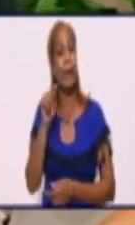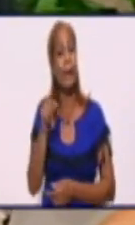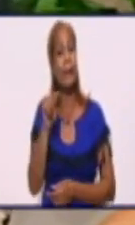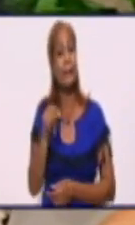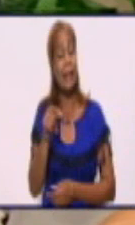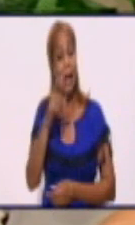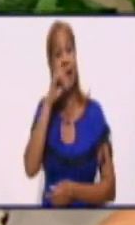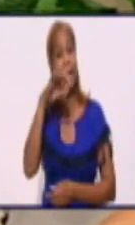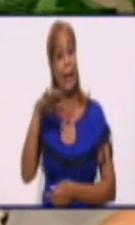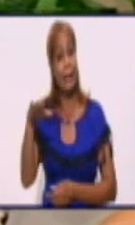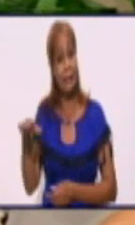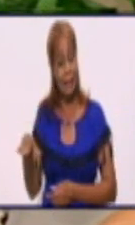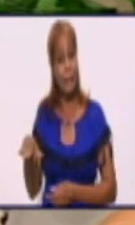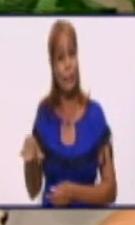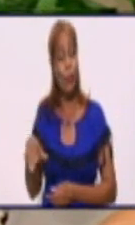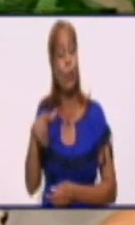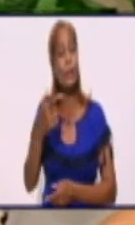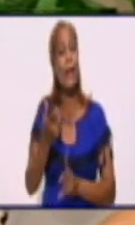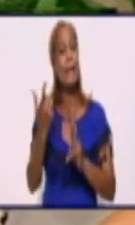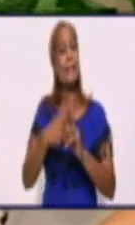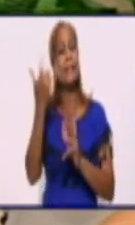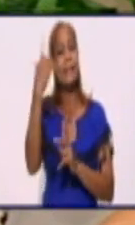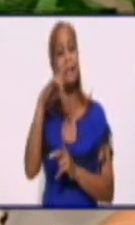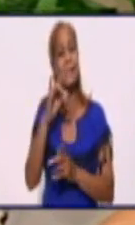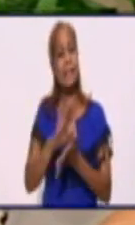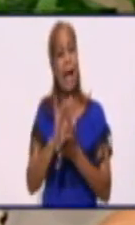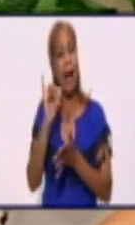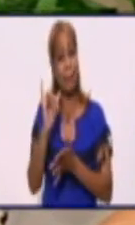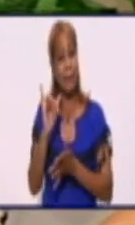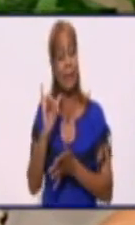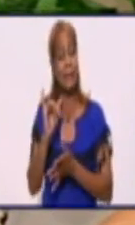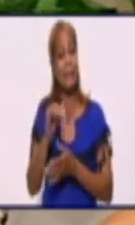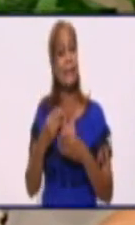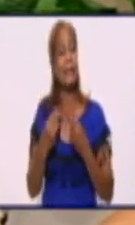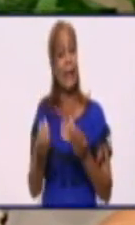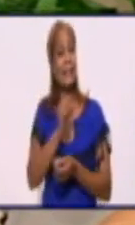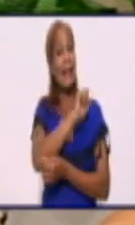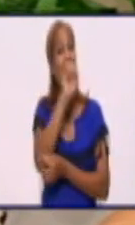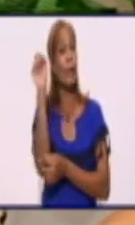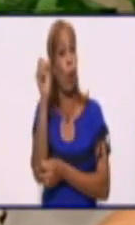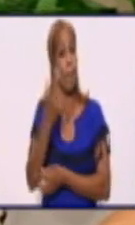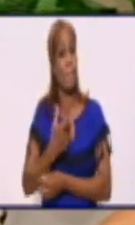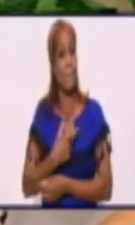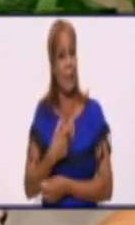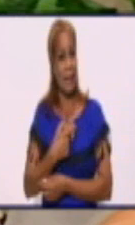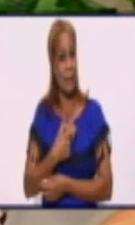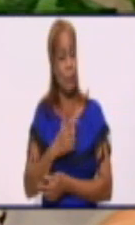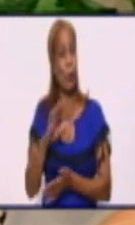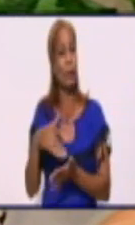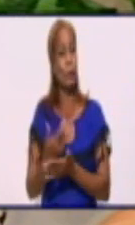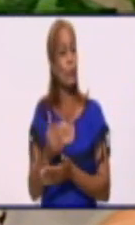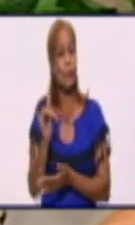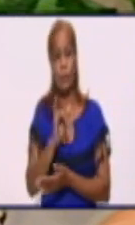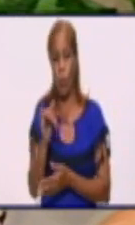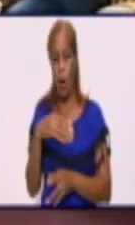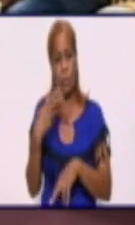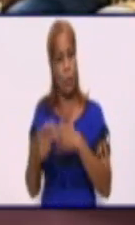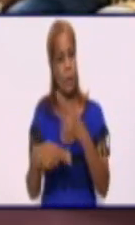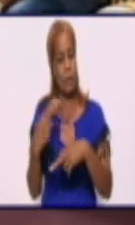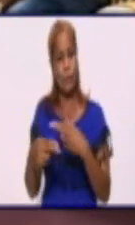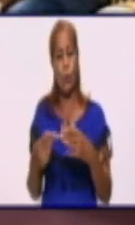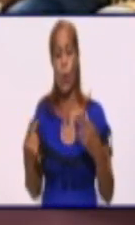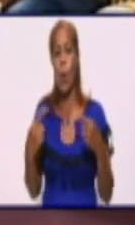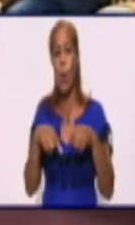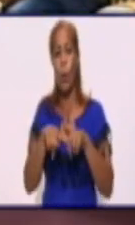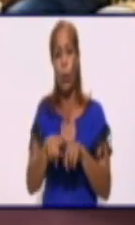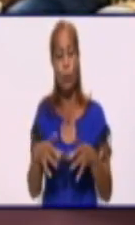Este es el niño de Yami que ganó premio y qué bueno, muchas felicidades. Además, hecho con el equipo de la guerrilla. Sí, es decir, nosotros tenemos